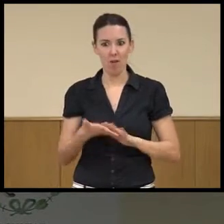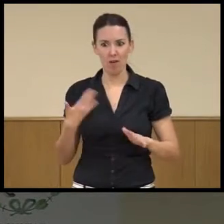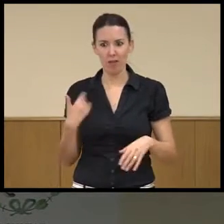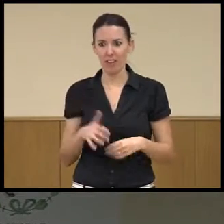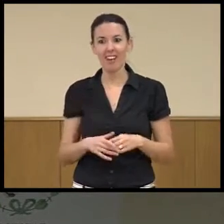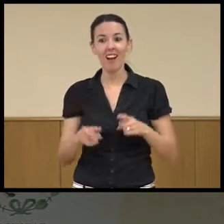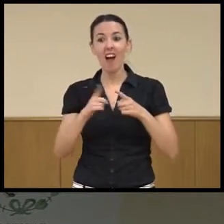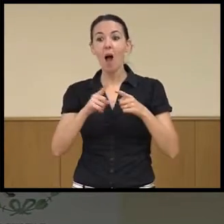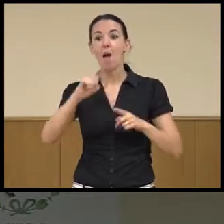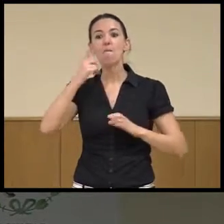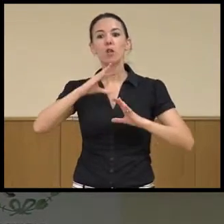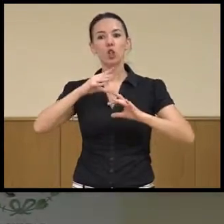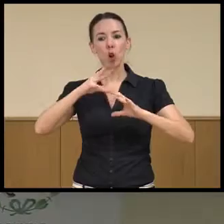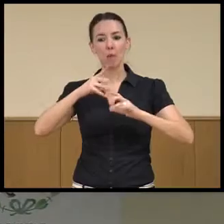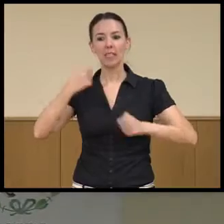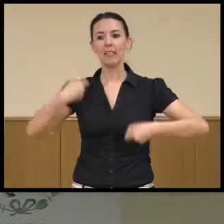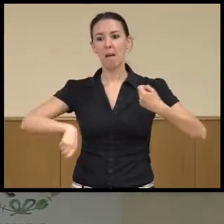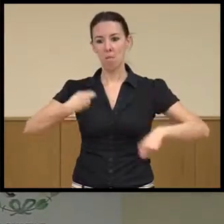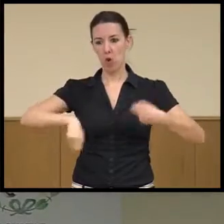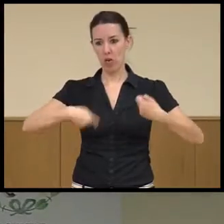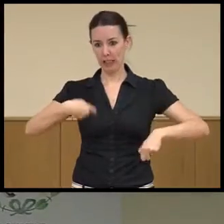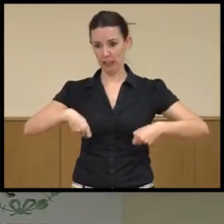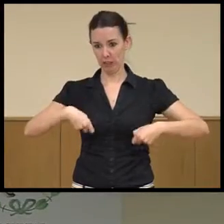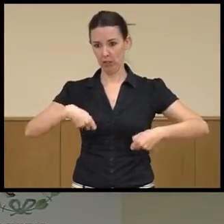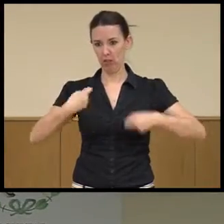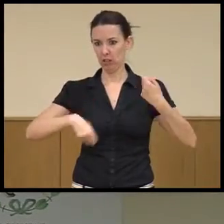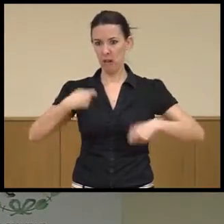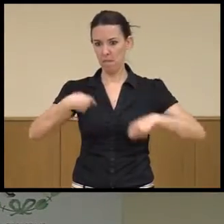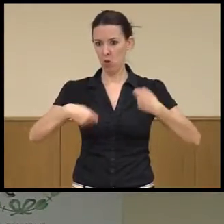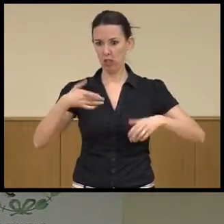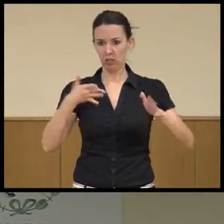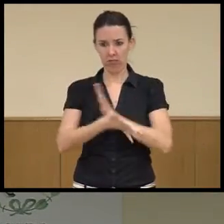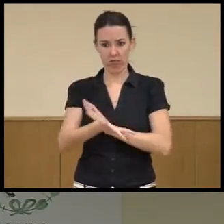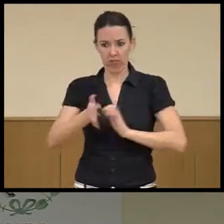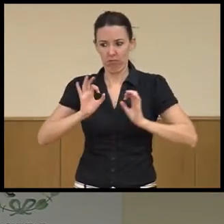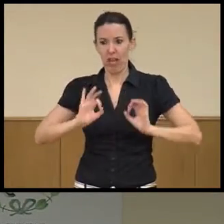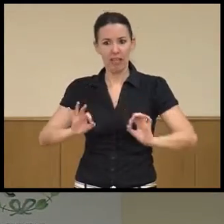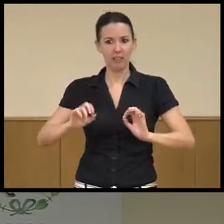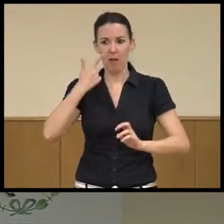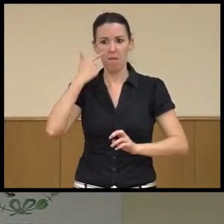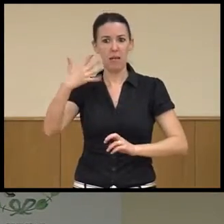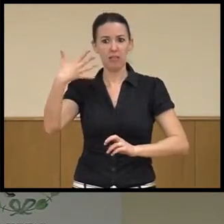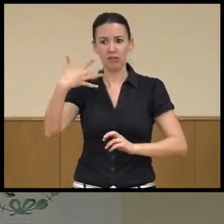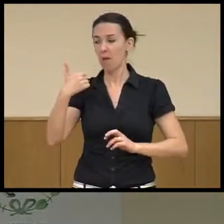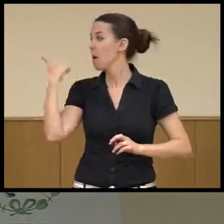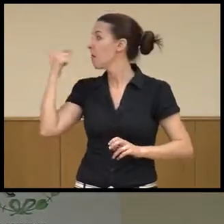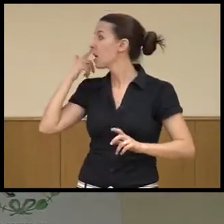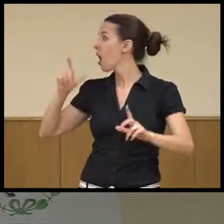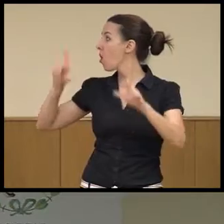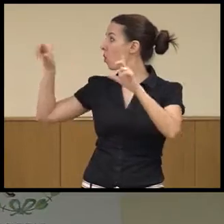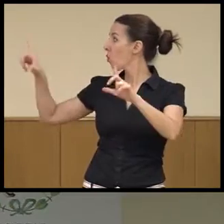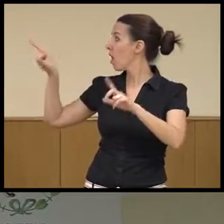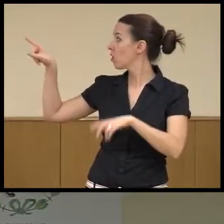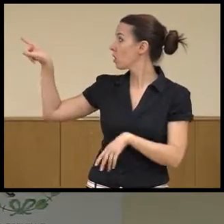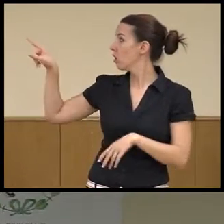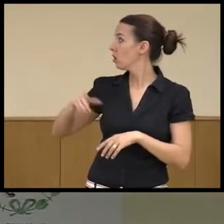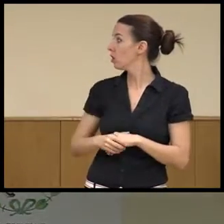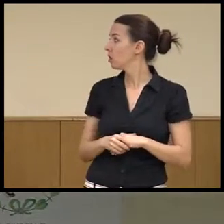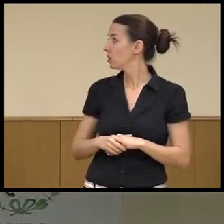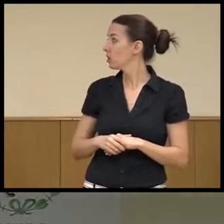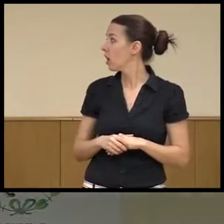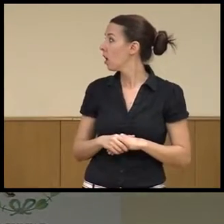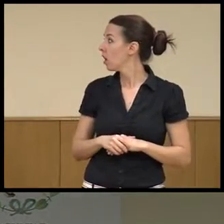la trompeta y los tambores, instrumentos marciales por antonomasia, como refleja este lienzo de Vittorio de Vicente